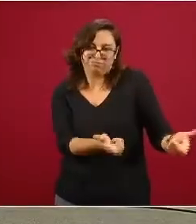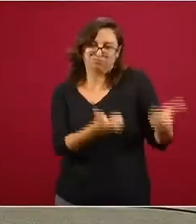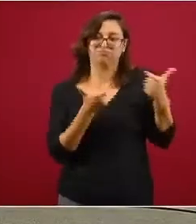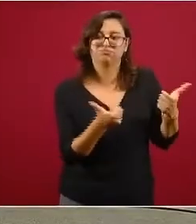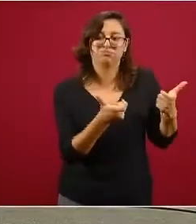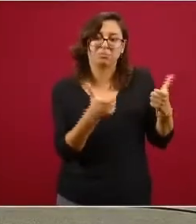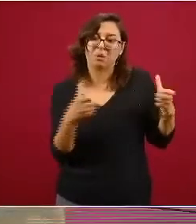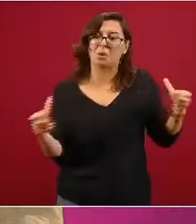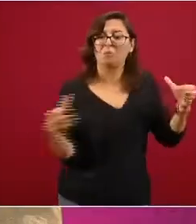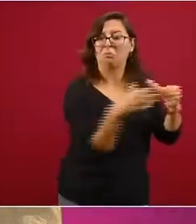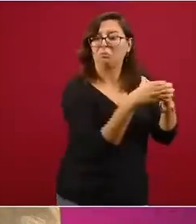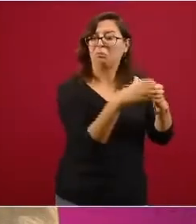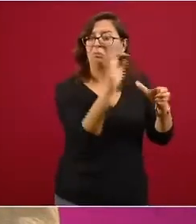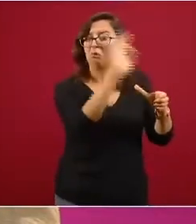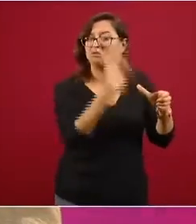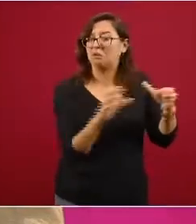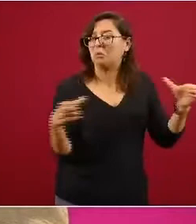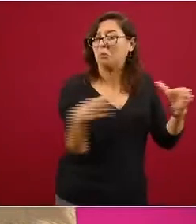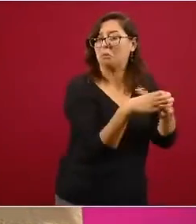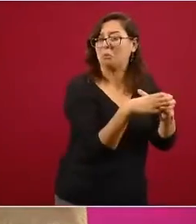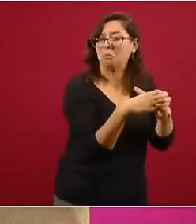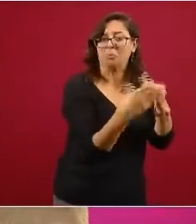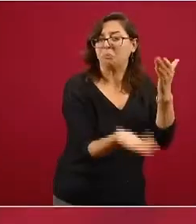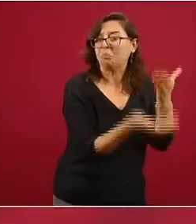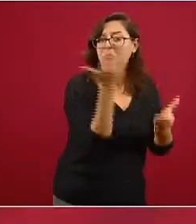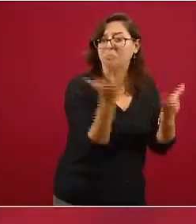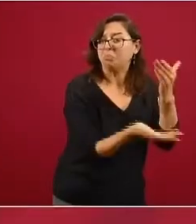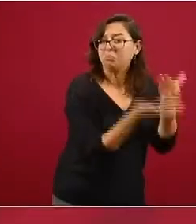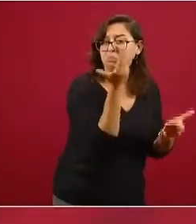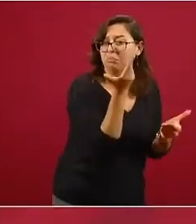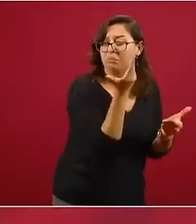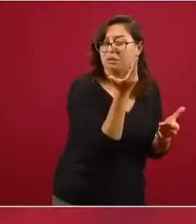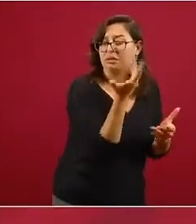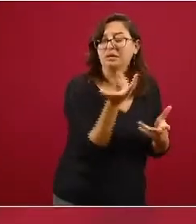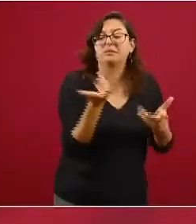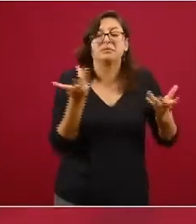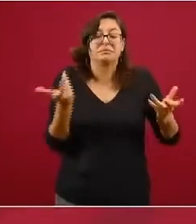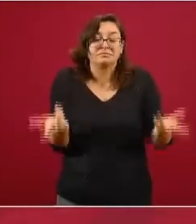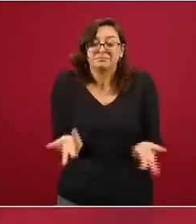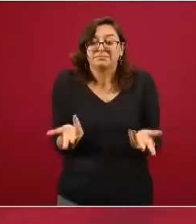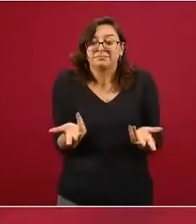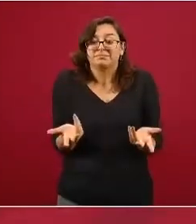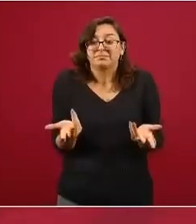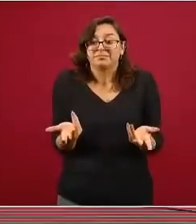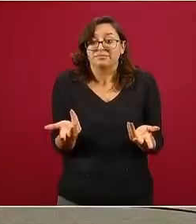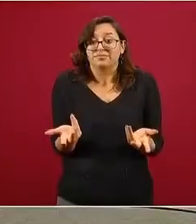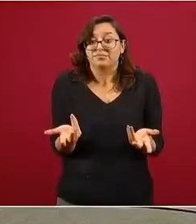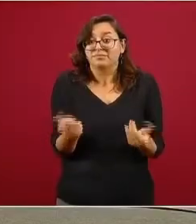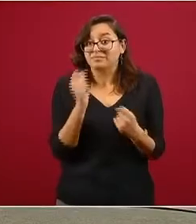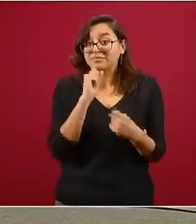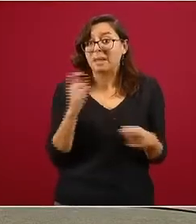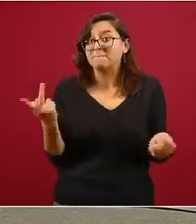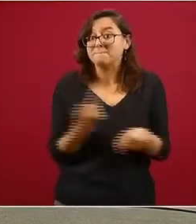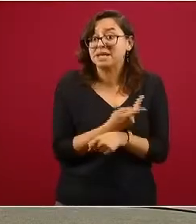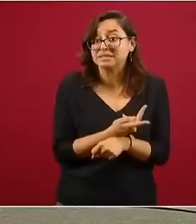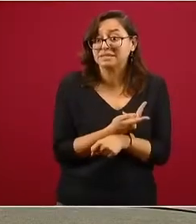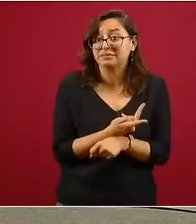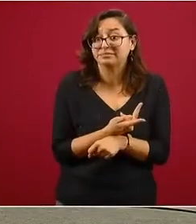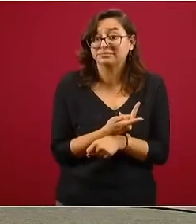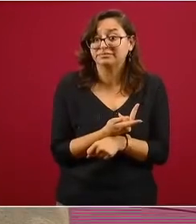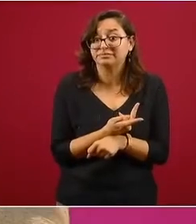concentrada en un porcentaje muy pequeño de la población. Y eso, desde luego, es parte del